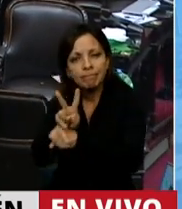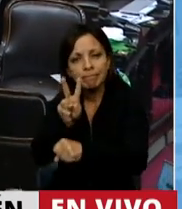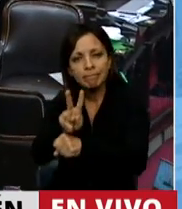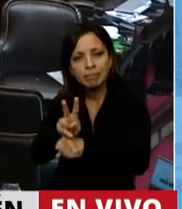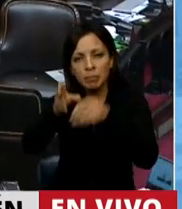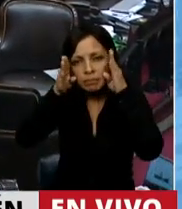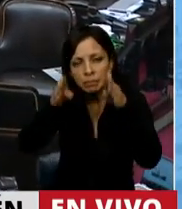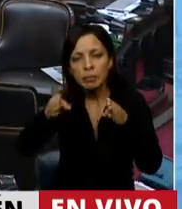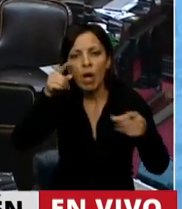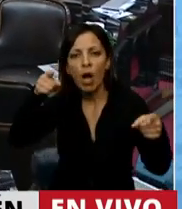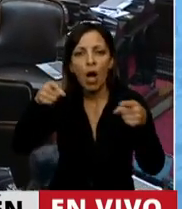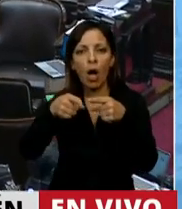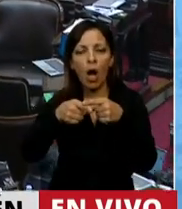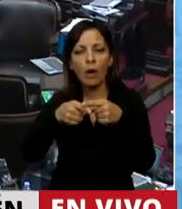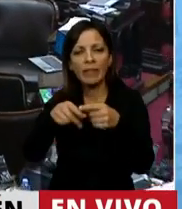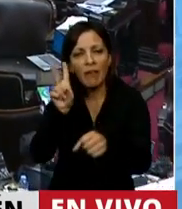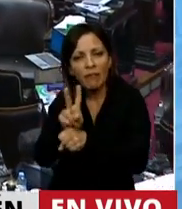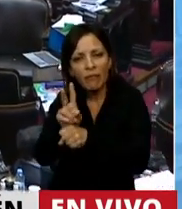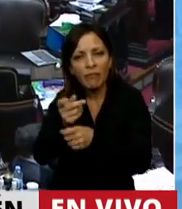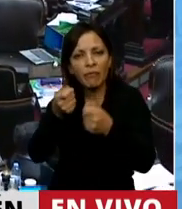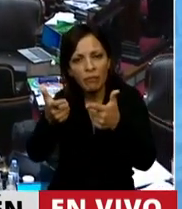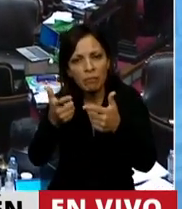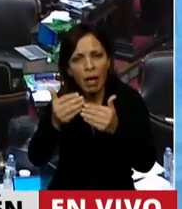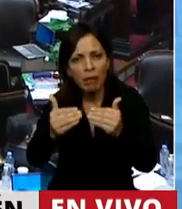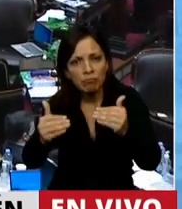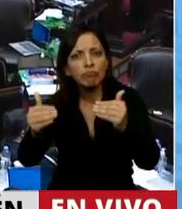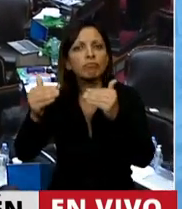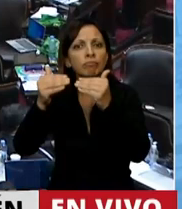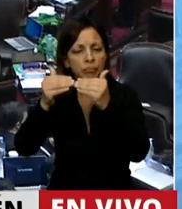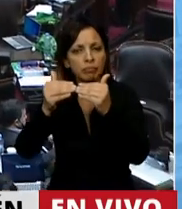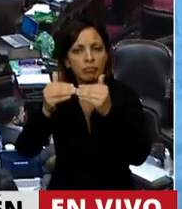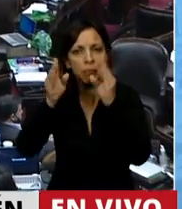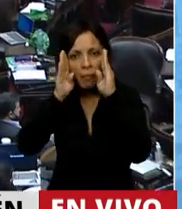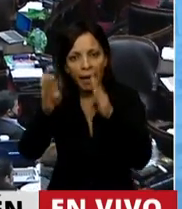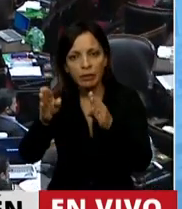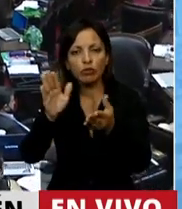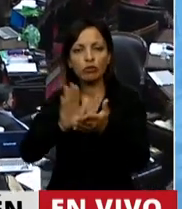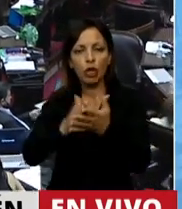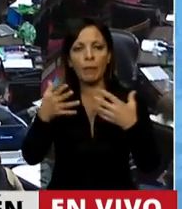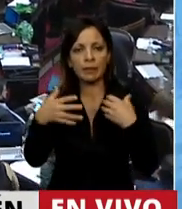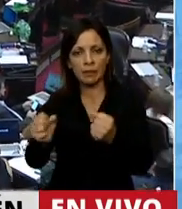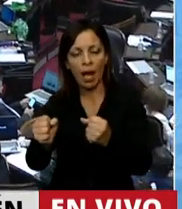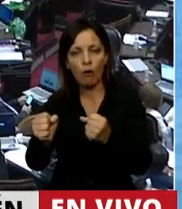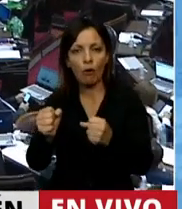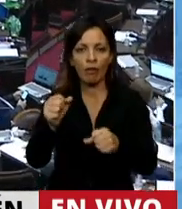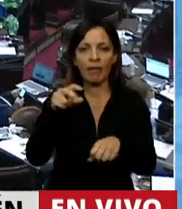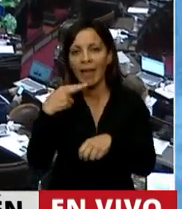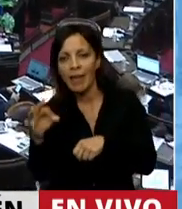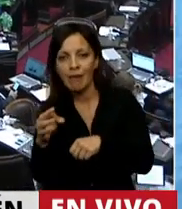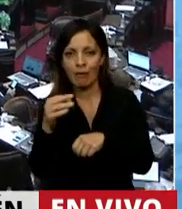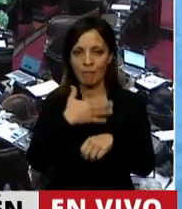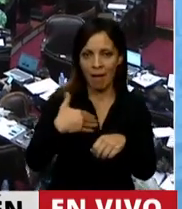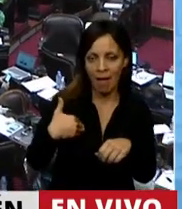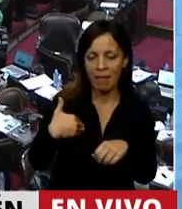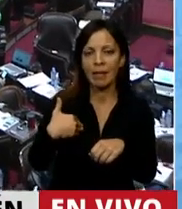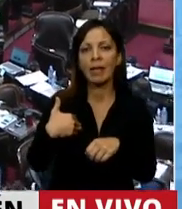de mantener y superar los estándares provinciales en salud materno-infantil en contextos